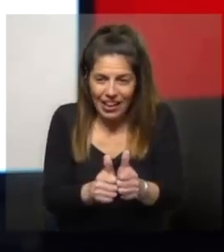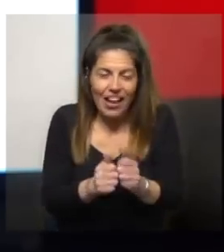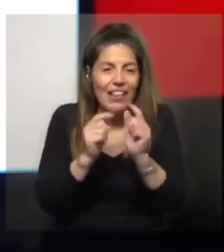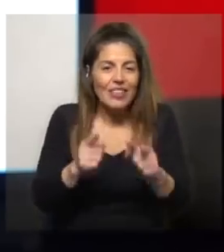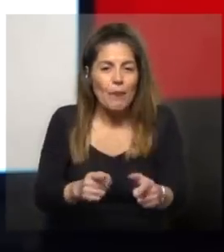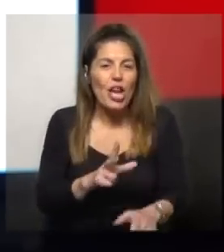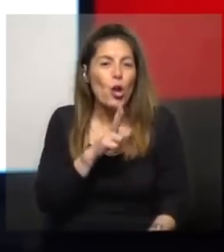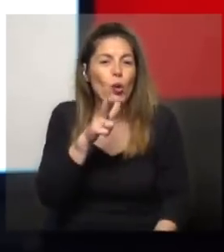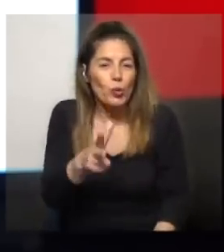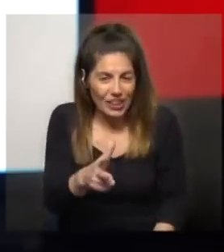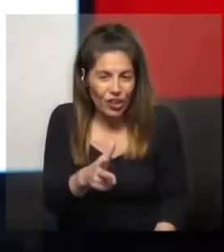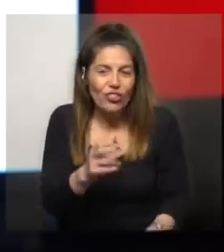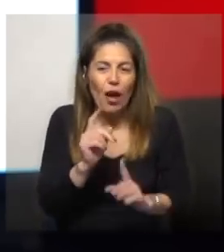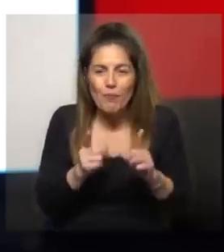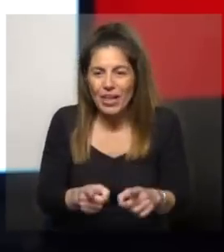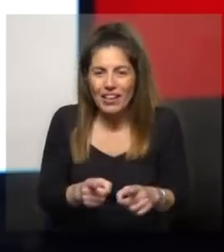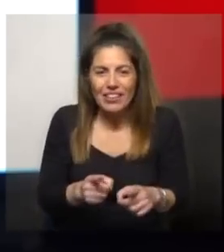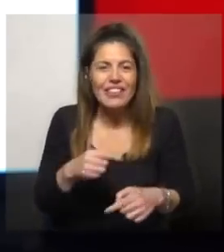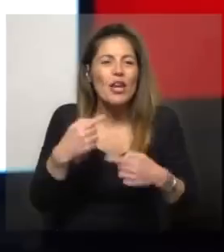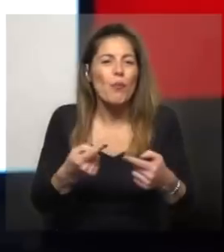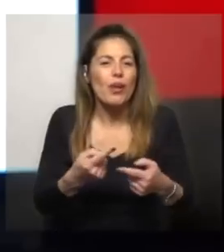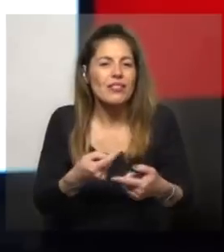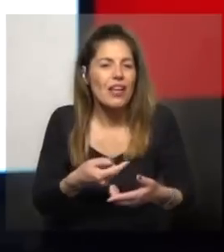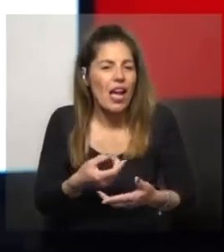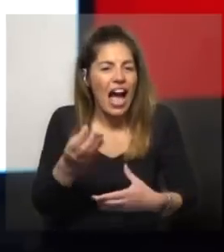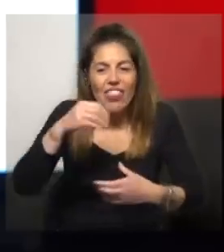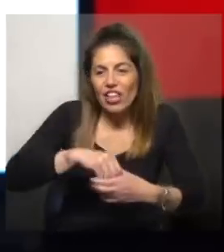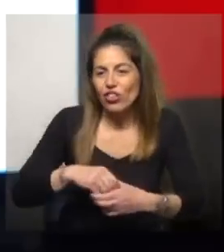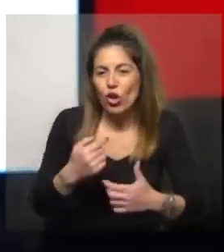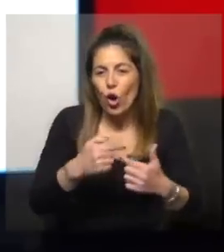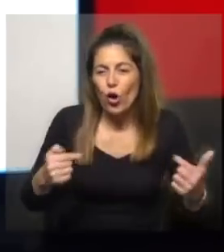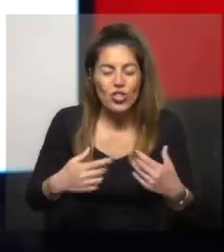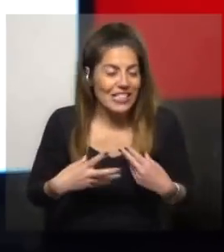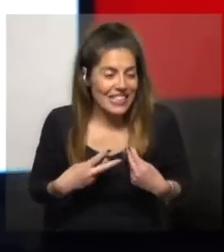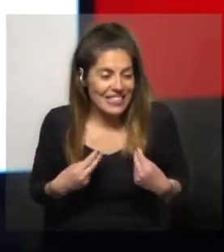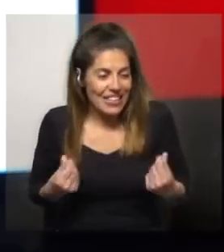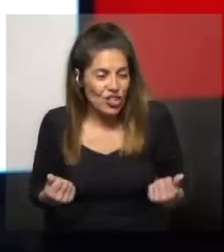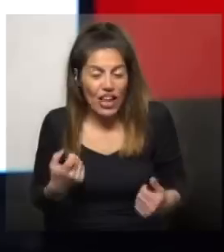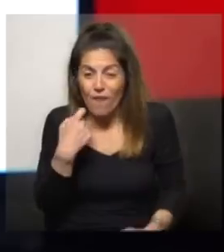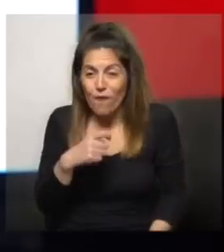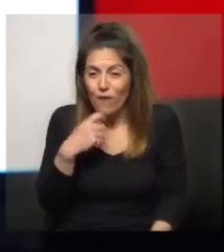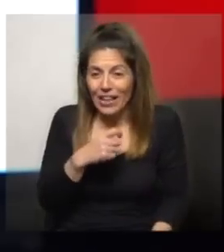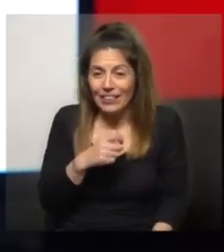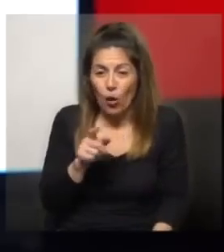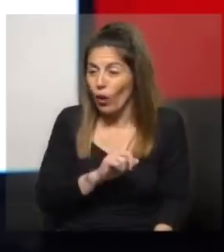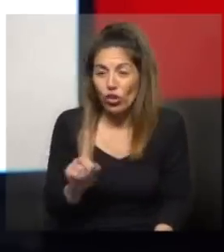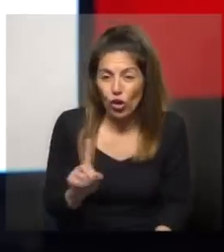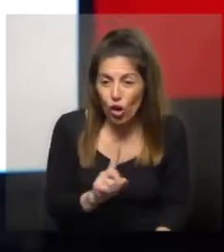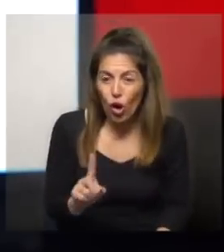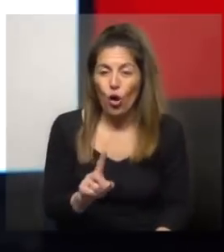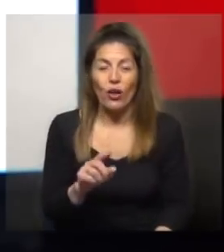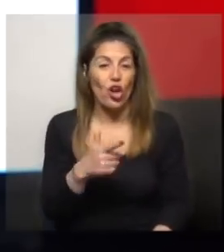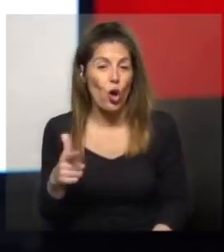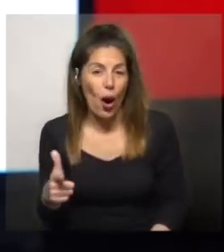lo que un hijo se supone que sea o sea también después está plagado de de sensación de falta cuando no es así o